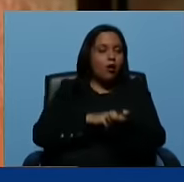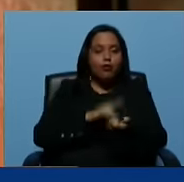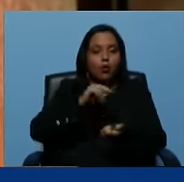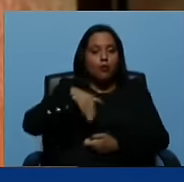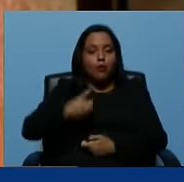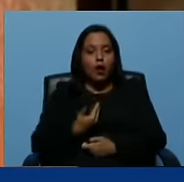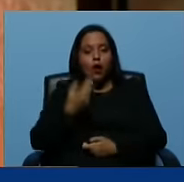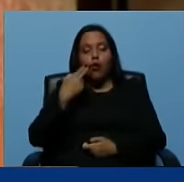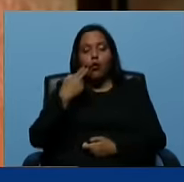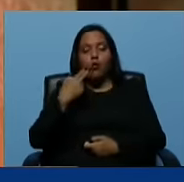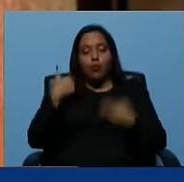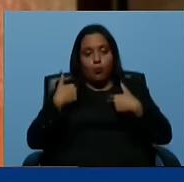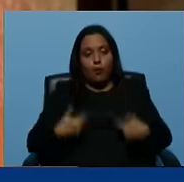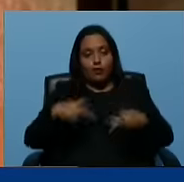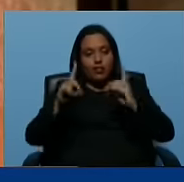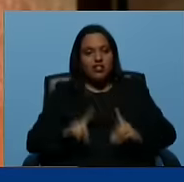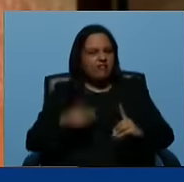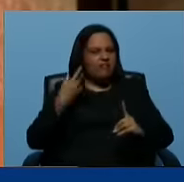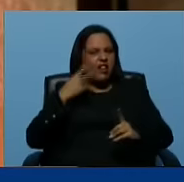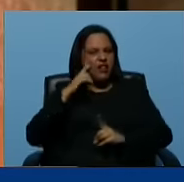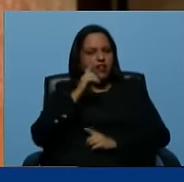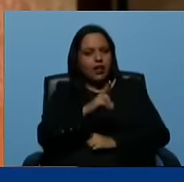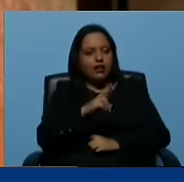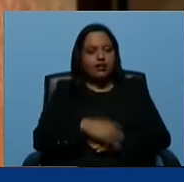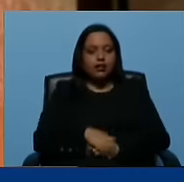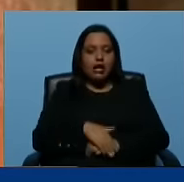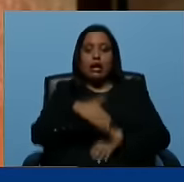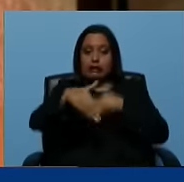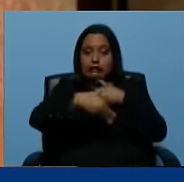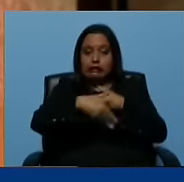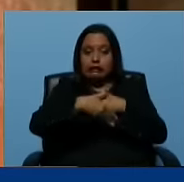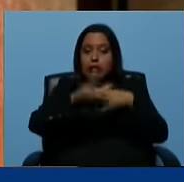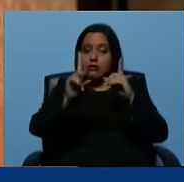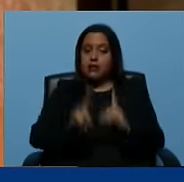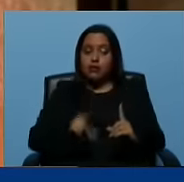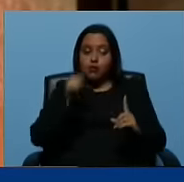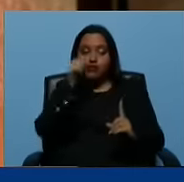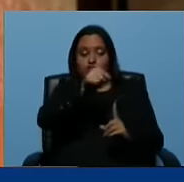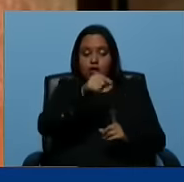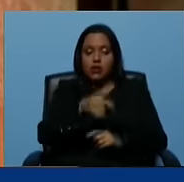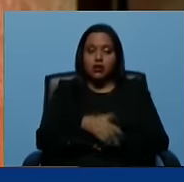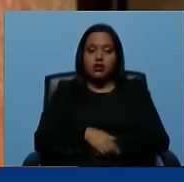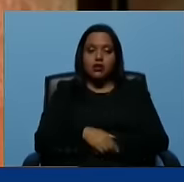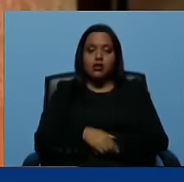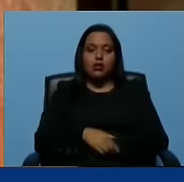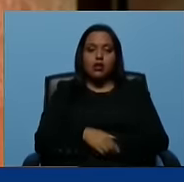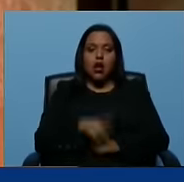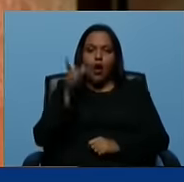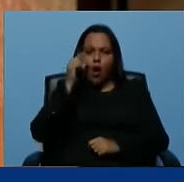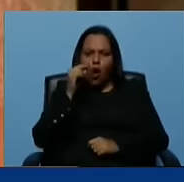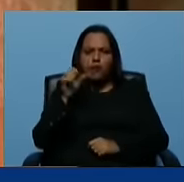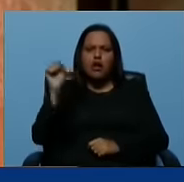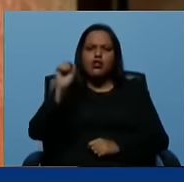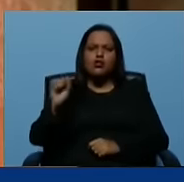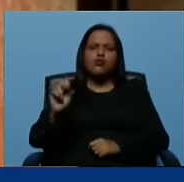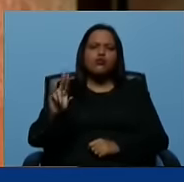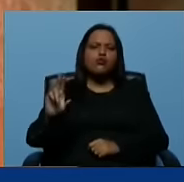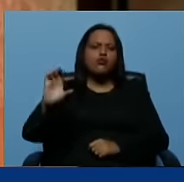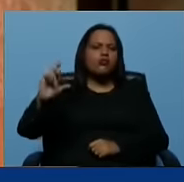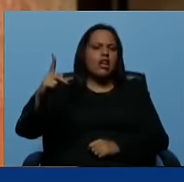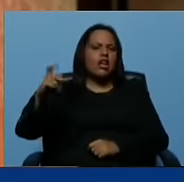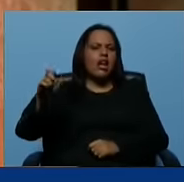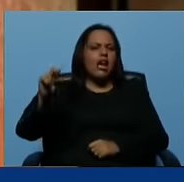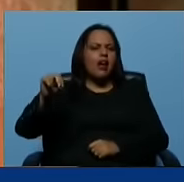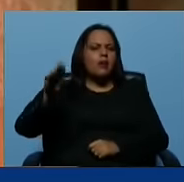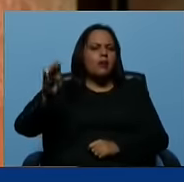humano decidir qué ver. La red decide por ti, Instagram decide por ti, Zuckerberg decide por ti, Elon Musk decide por